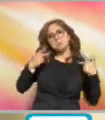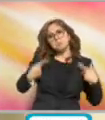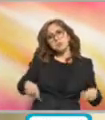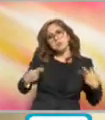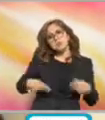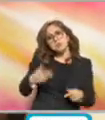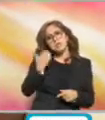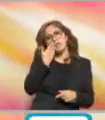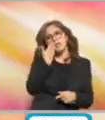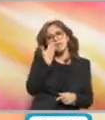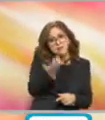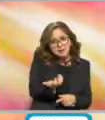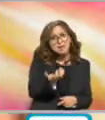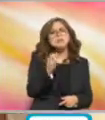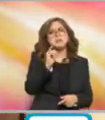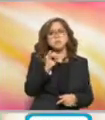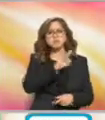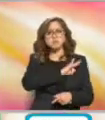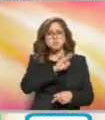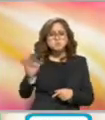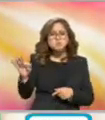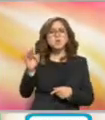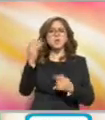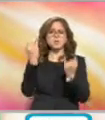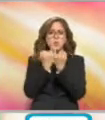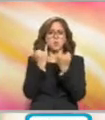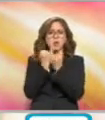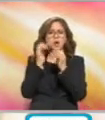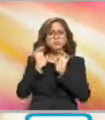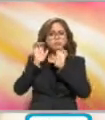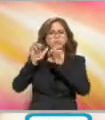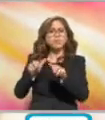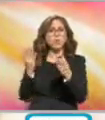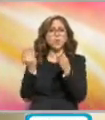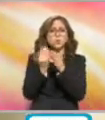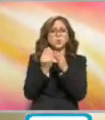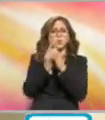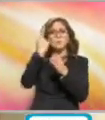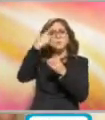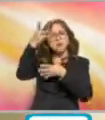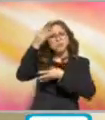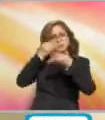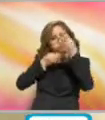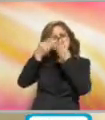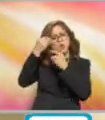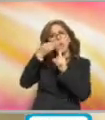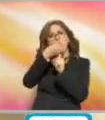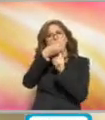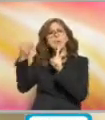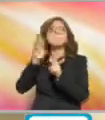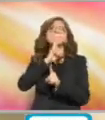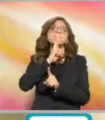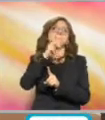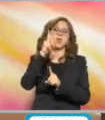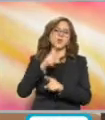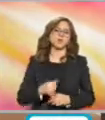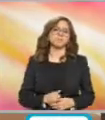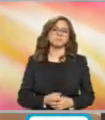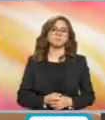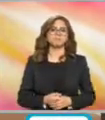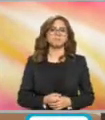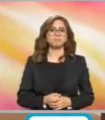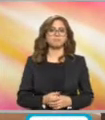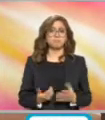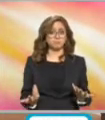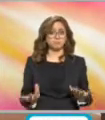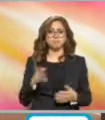interese este negocio puede prepararse y tomar un curso para poder estar hacer las cosas mucho mejor. Muy bien. ¿Sí? Cari, pues